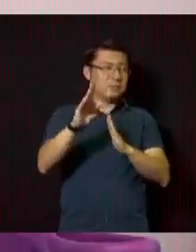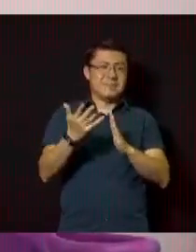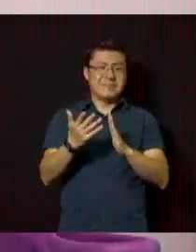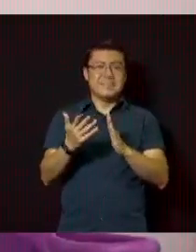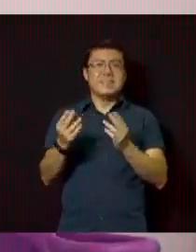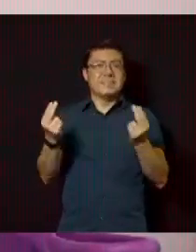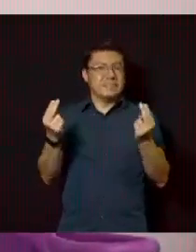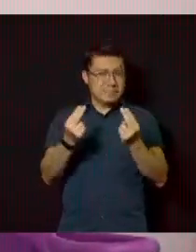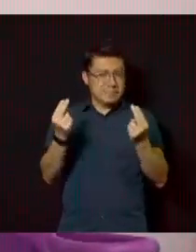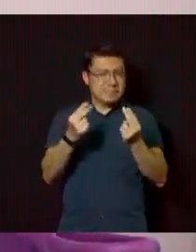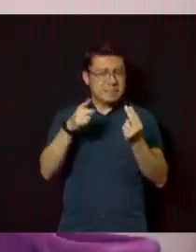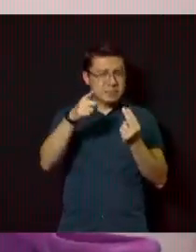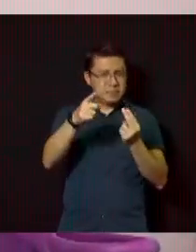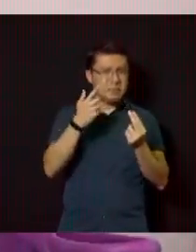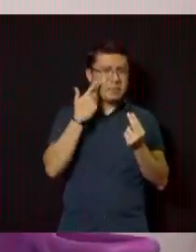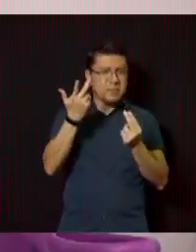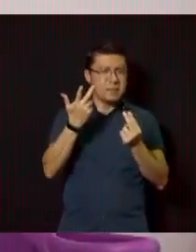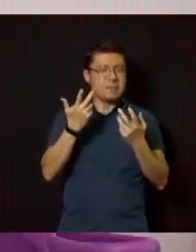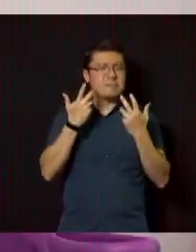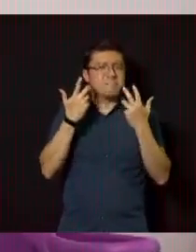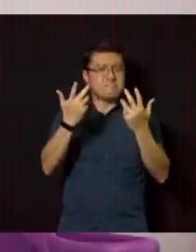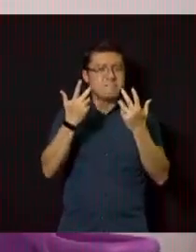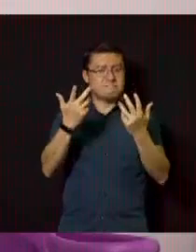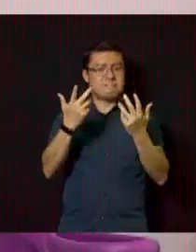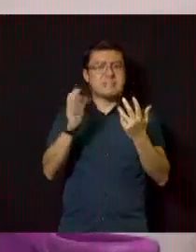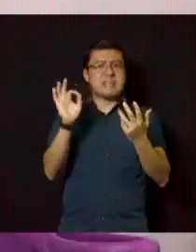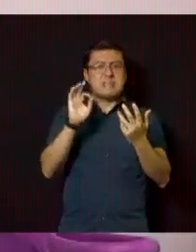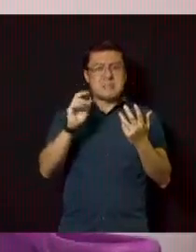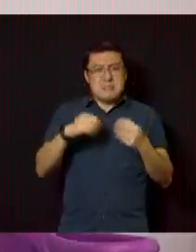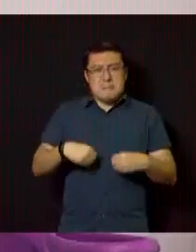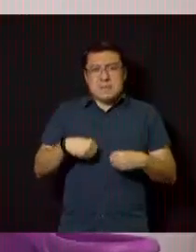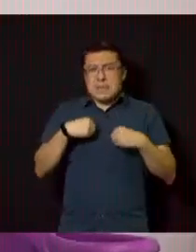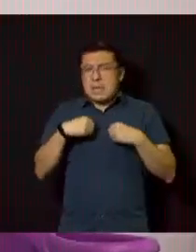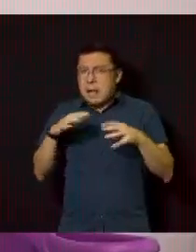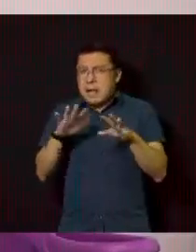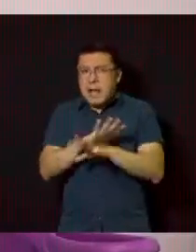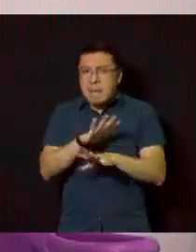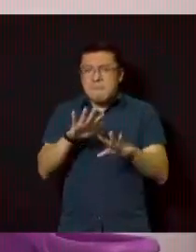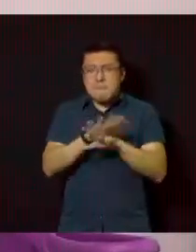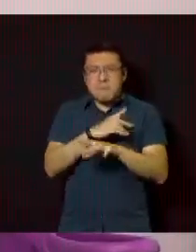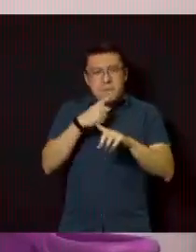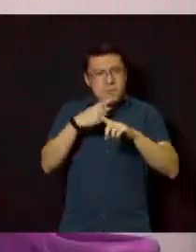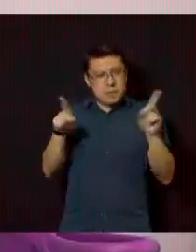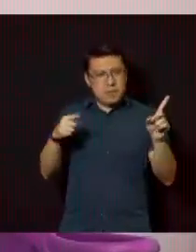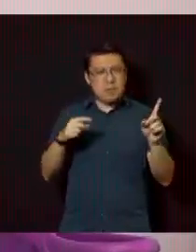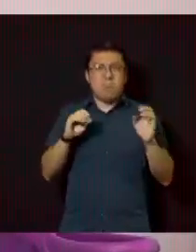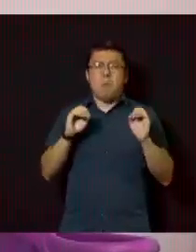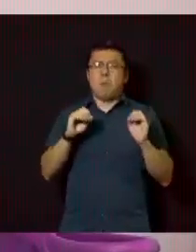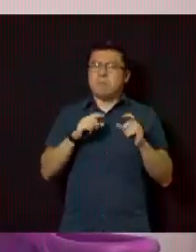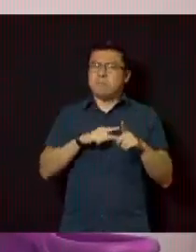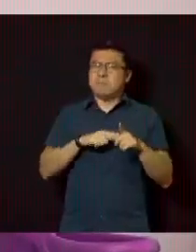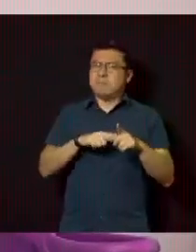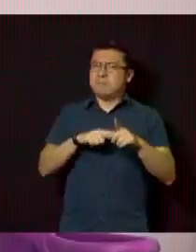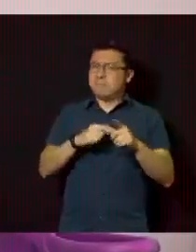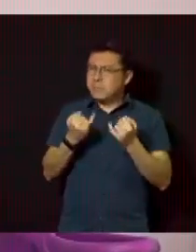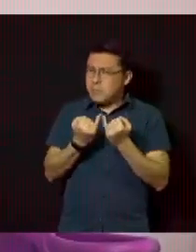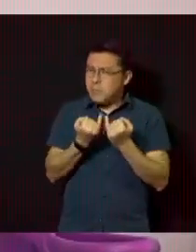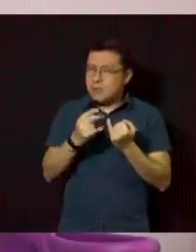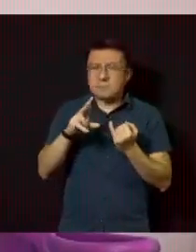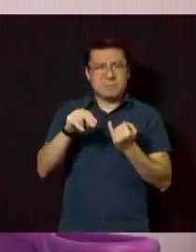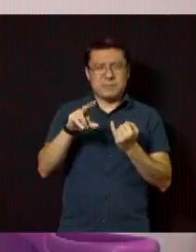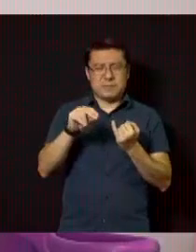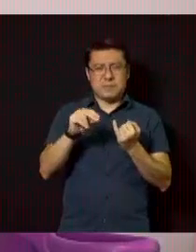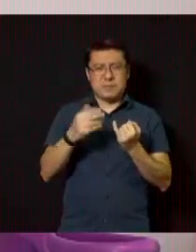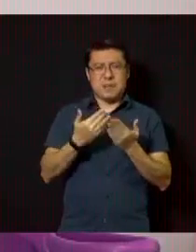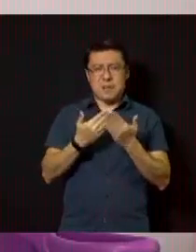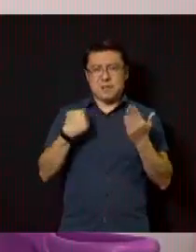un gran deseo de que tú digas, yo quiero algo diferente para mi vida, no quiero estar igual. Entonces, así es como arranca. Y para resumirte lo que te acabo